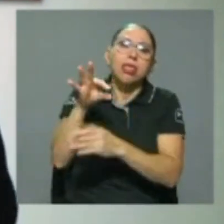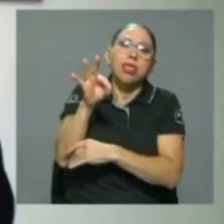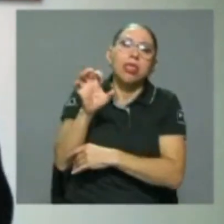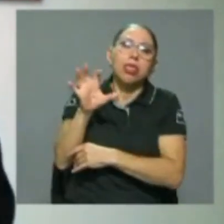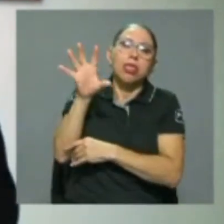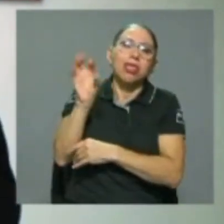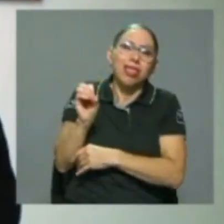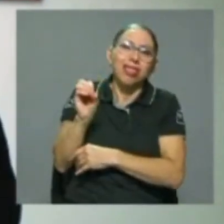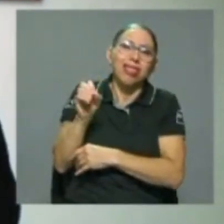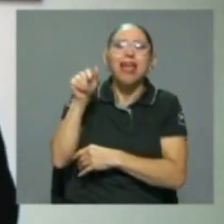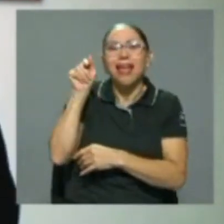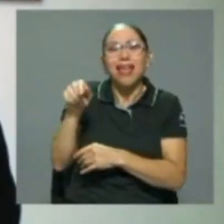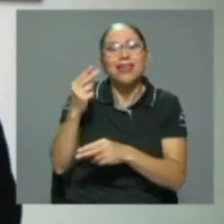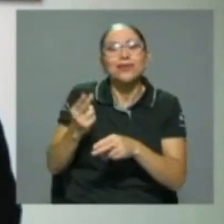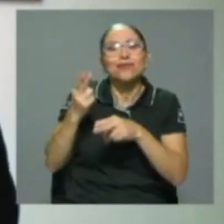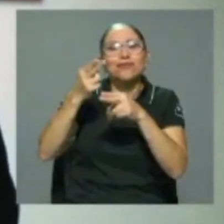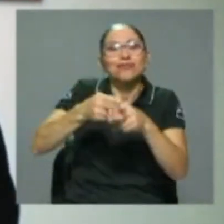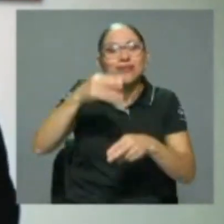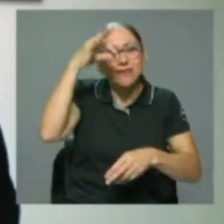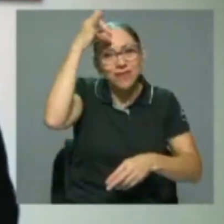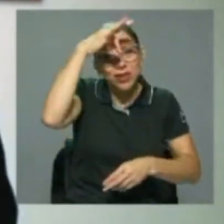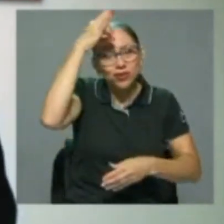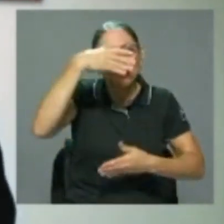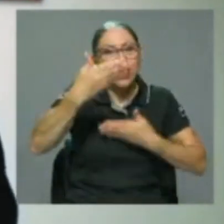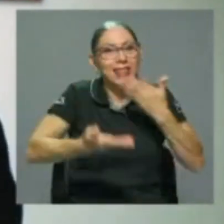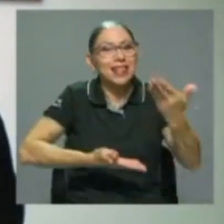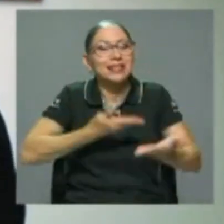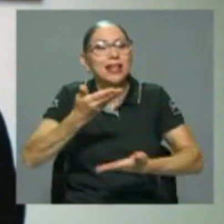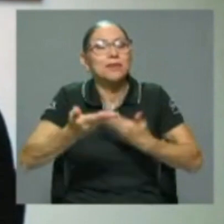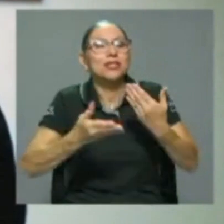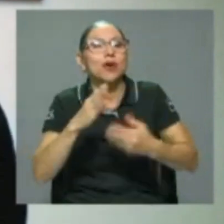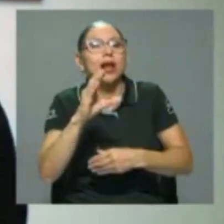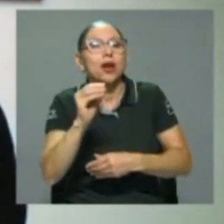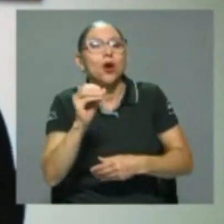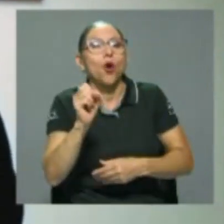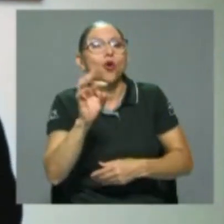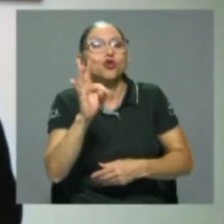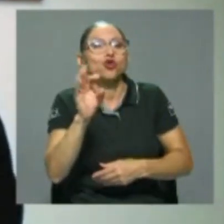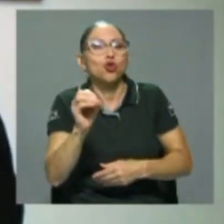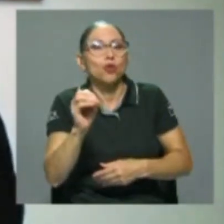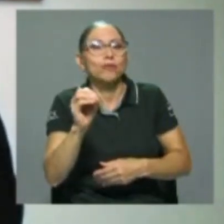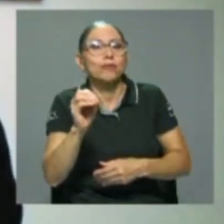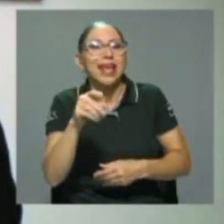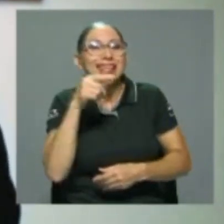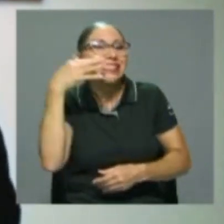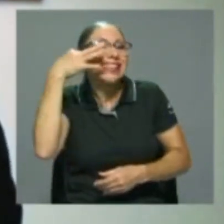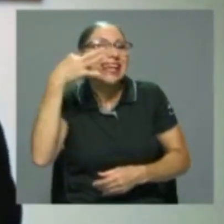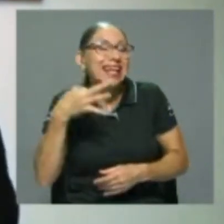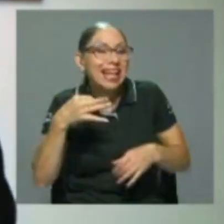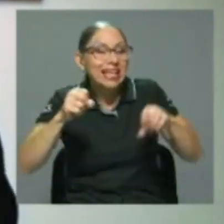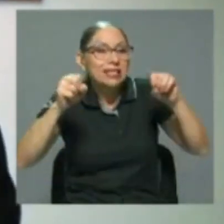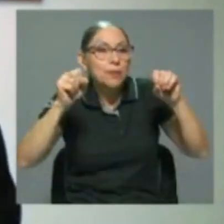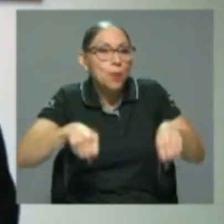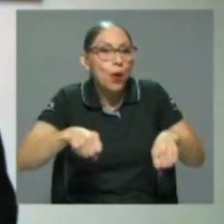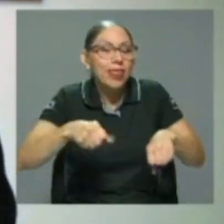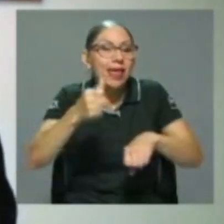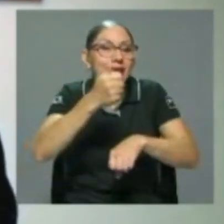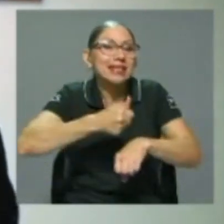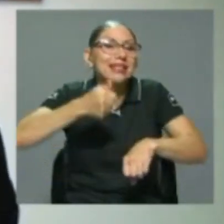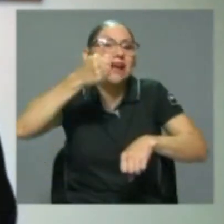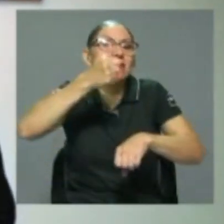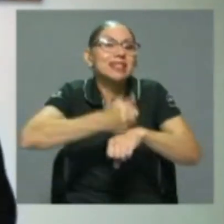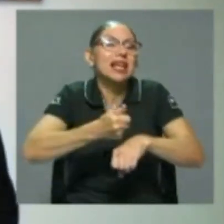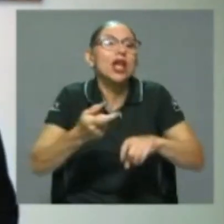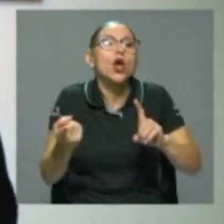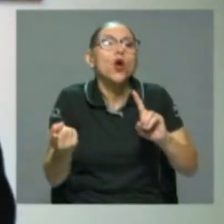conoce como la filosofía del servicio al costo, y bajo la creencia de que es posible determinar cuál es el